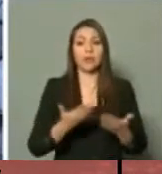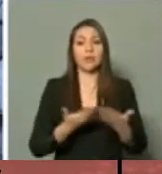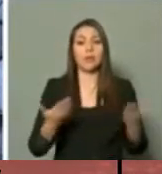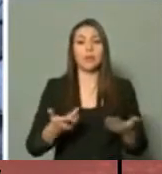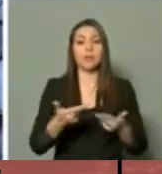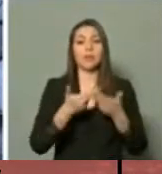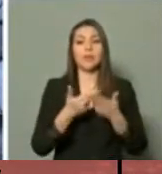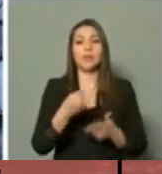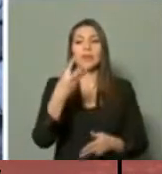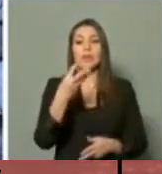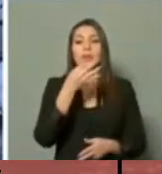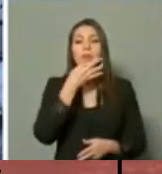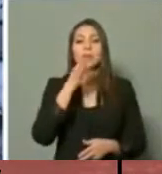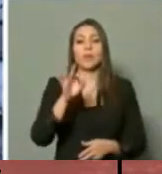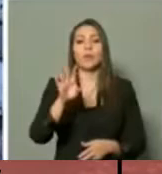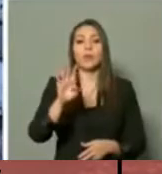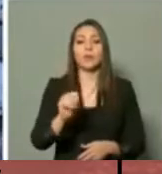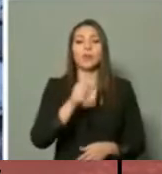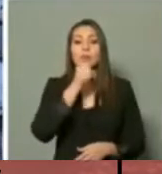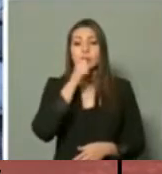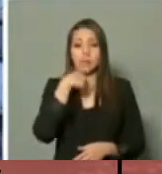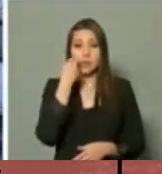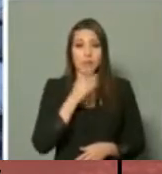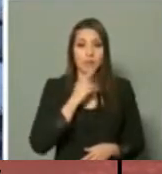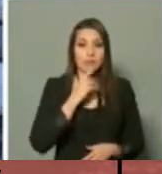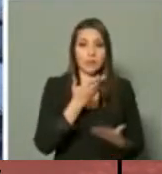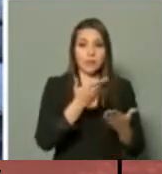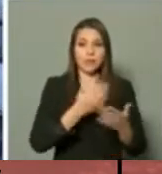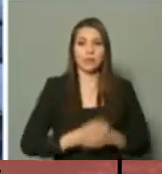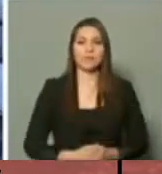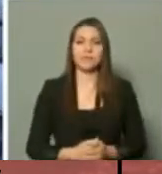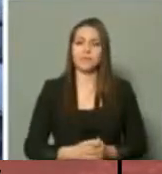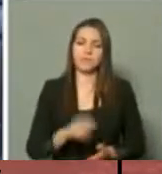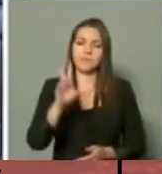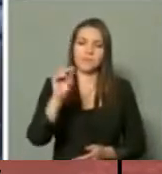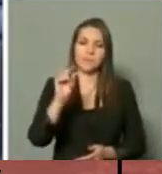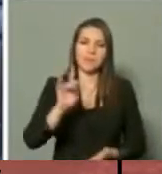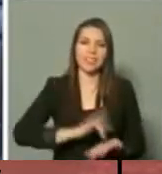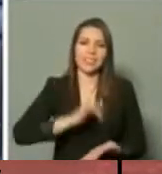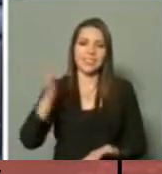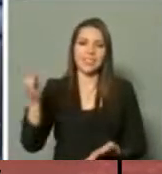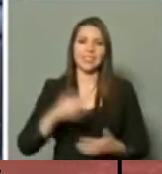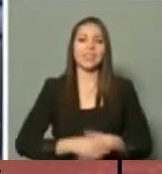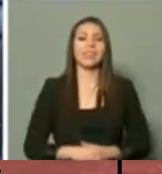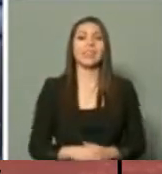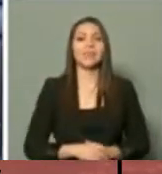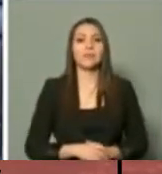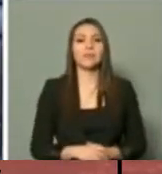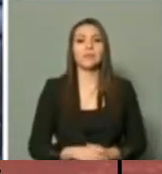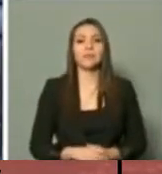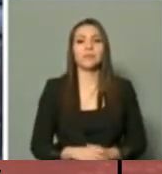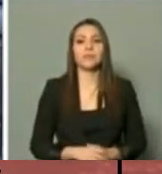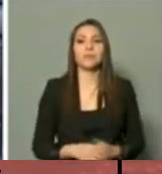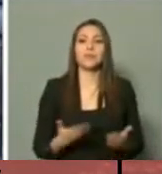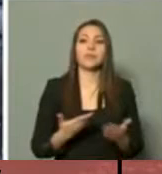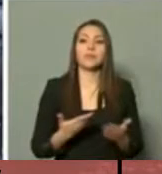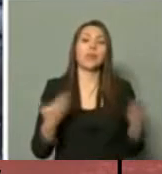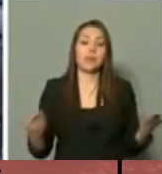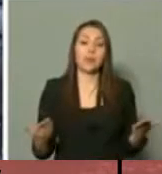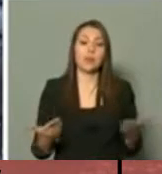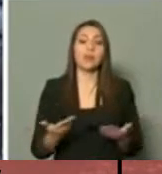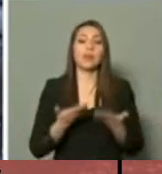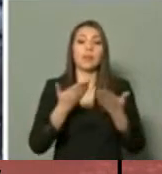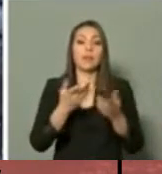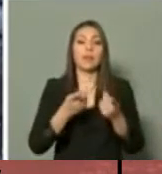restan 3 minutos con 49 segundos. ¿Desea usted responder, candidato? No, muchísimas gracias. Gracias, candidatos. A continuación, tiene nuevamente el uso